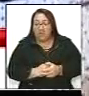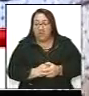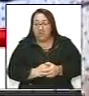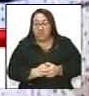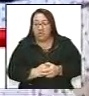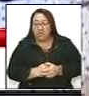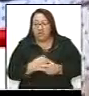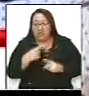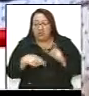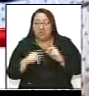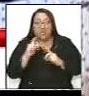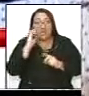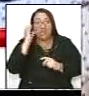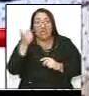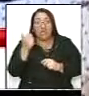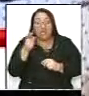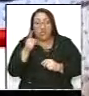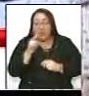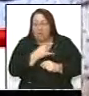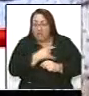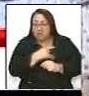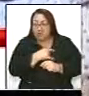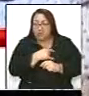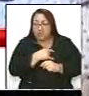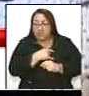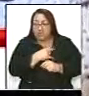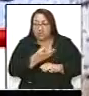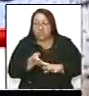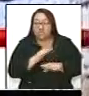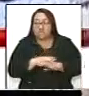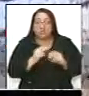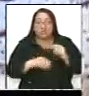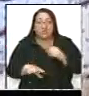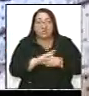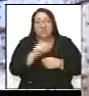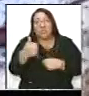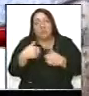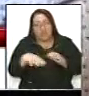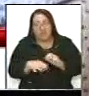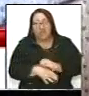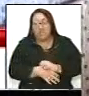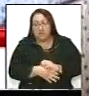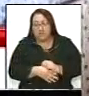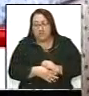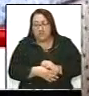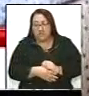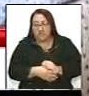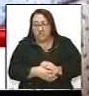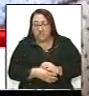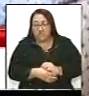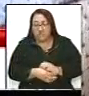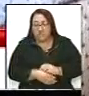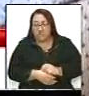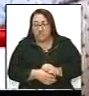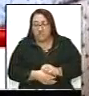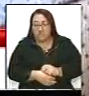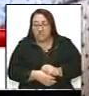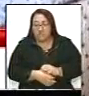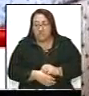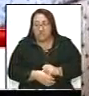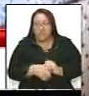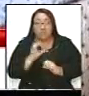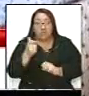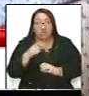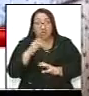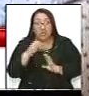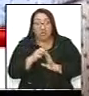cierto interés en la creación de una universidad sobre el terreno de otra ya existente. Creo que va a haber